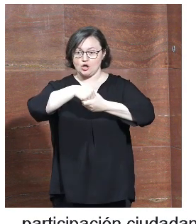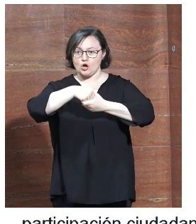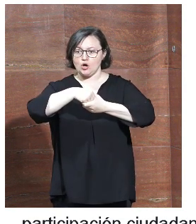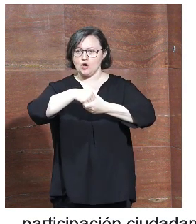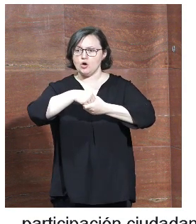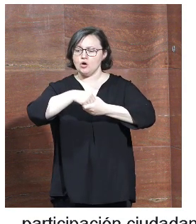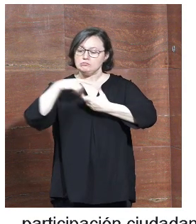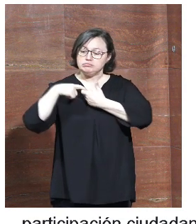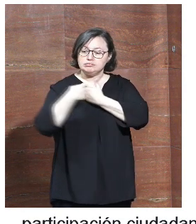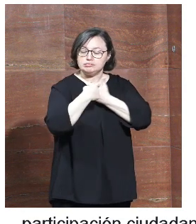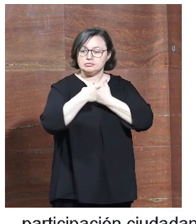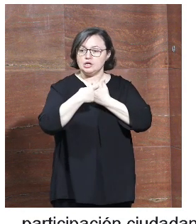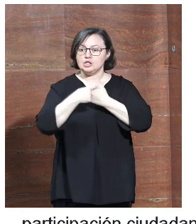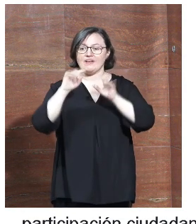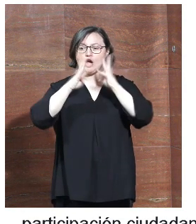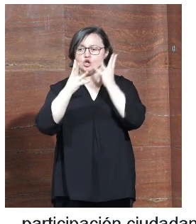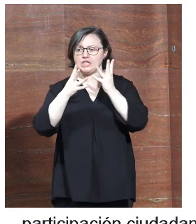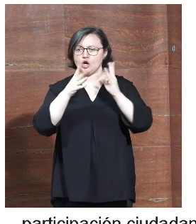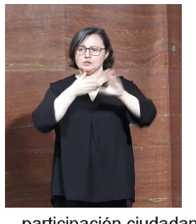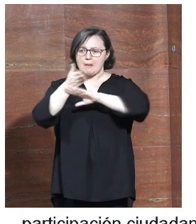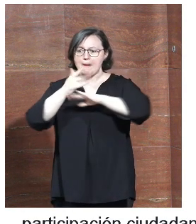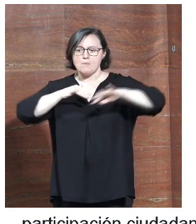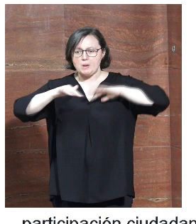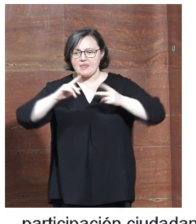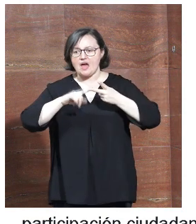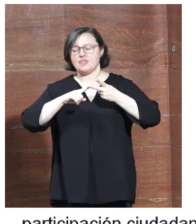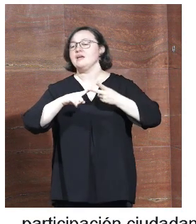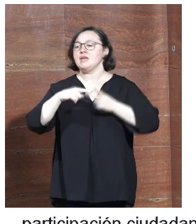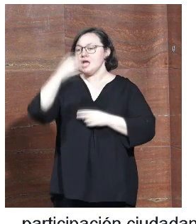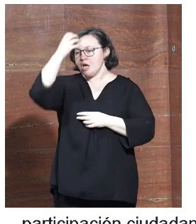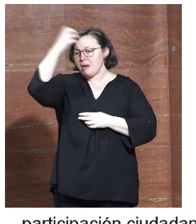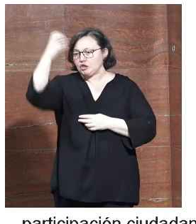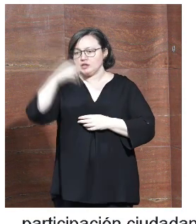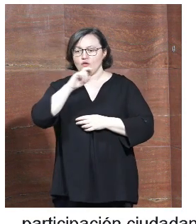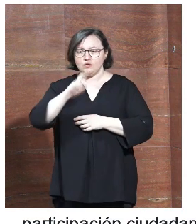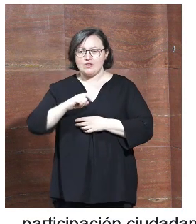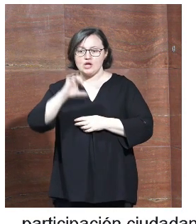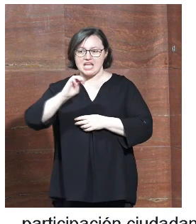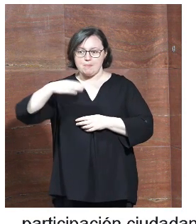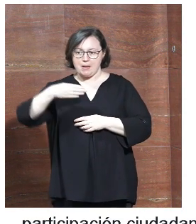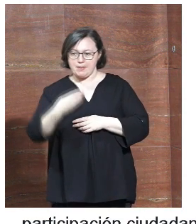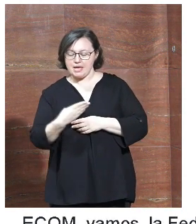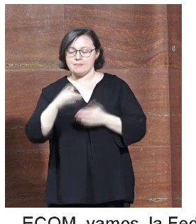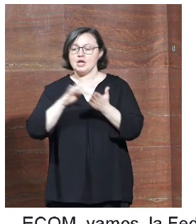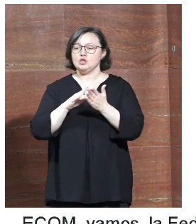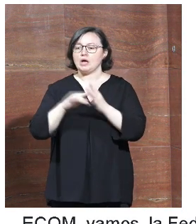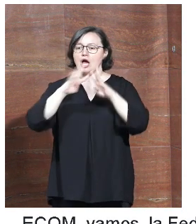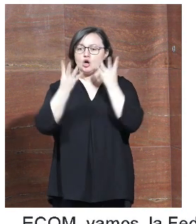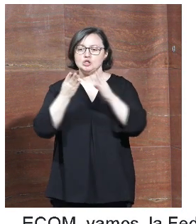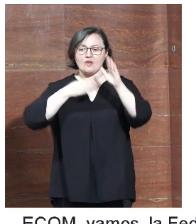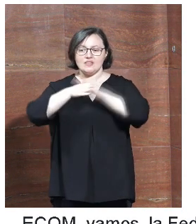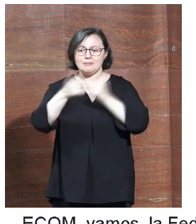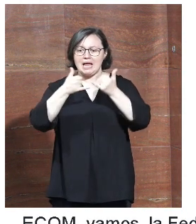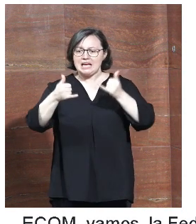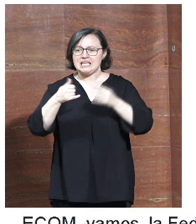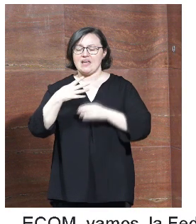está formando parte de diferentes consejos de movilidad, del patronato de la Fundación TMB, del Consejo de Accesibilidad de la Generalitat